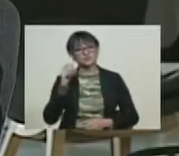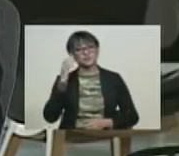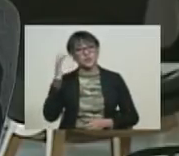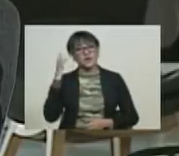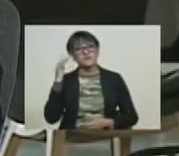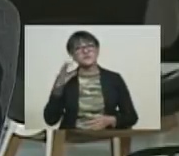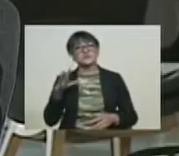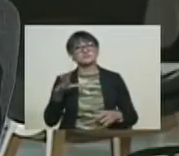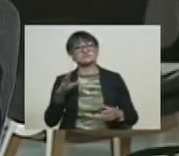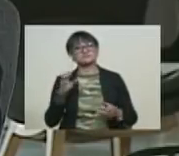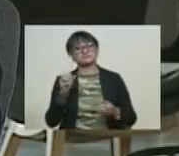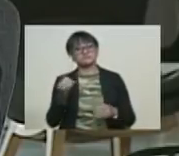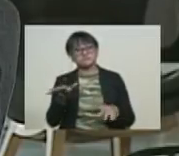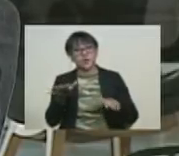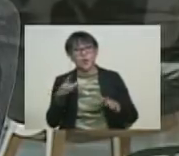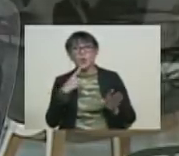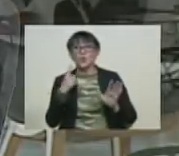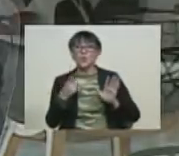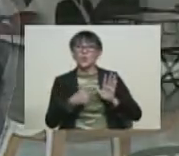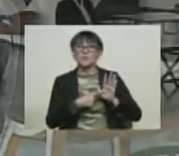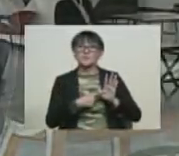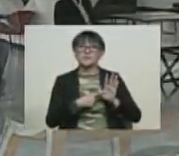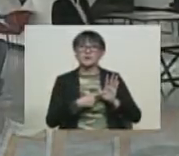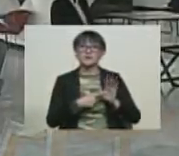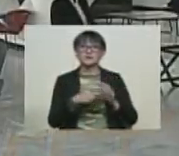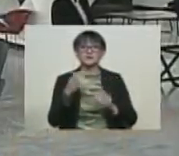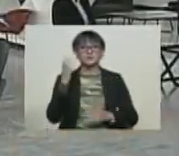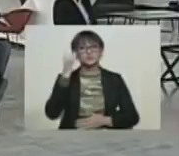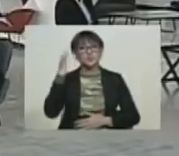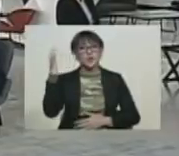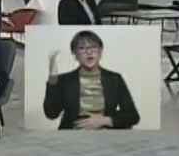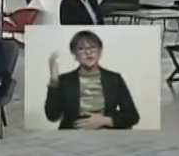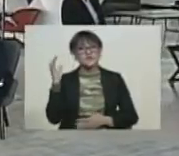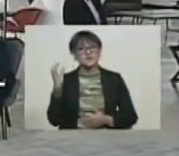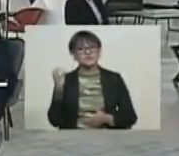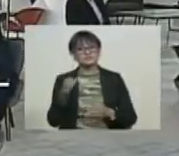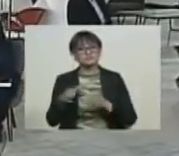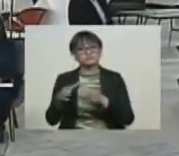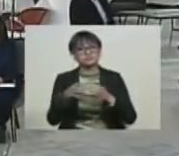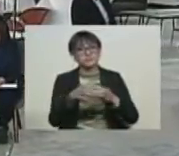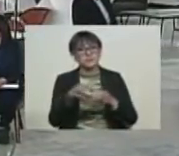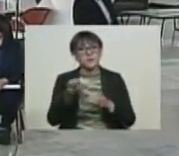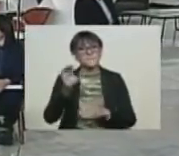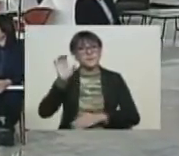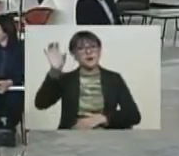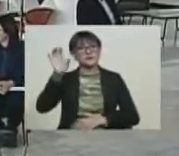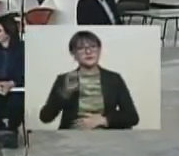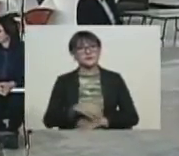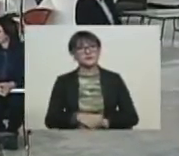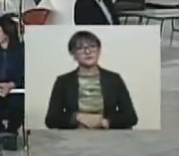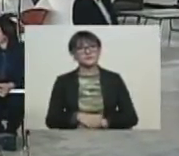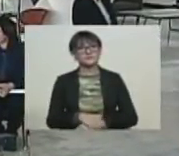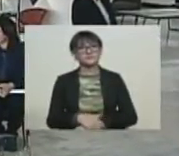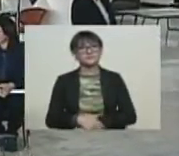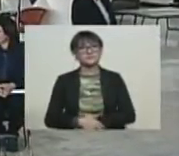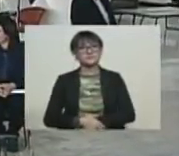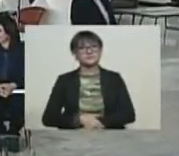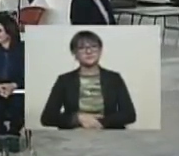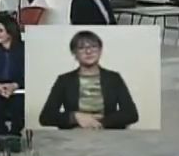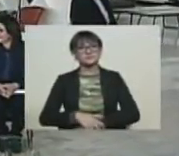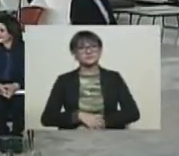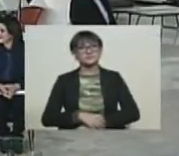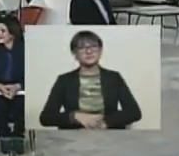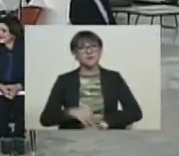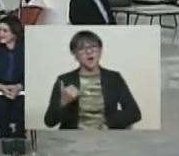realidad. Hemos visto el milagro de hacer los sueños colectivos de nuestra patria realidad. Hoy estamos